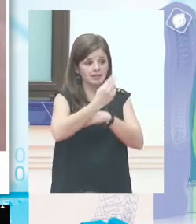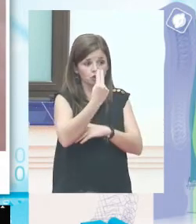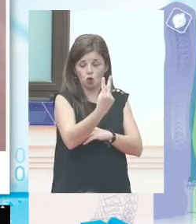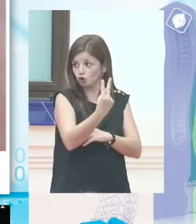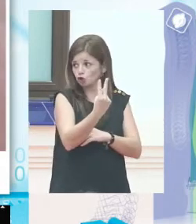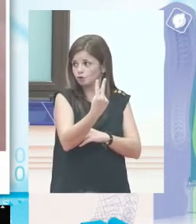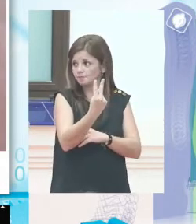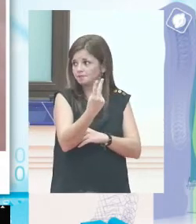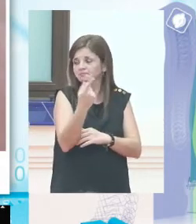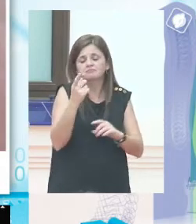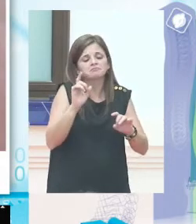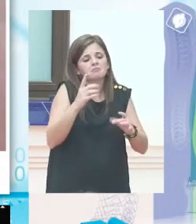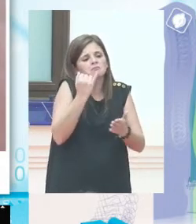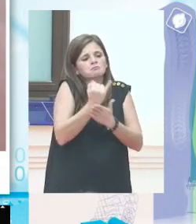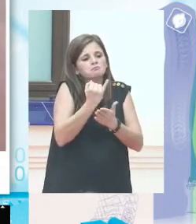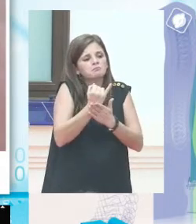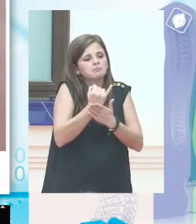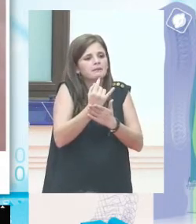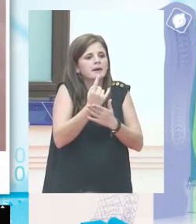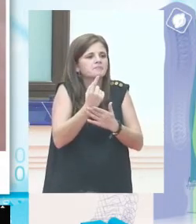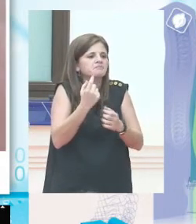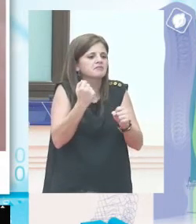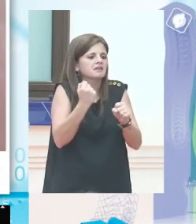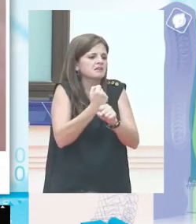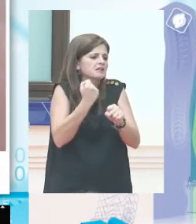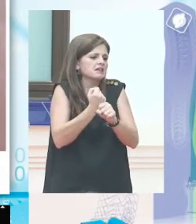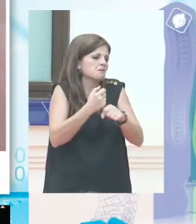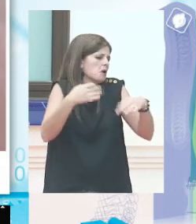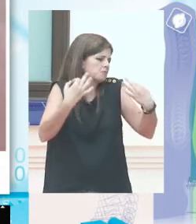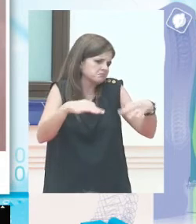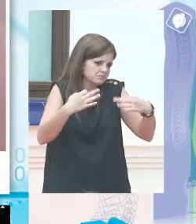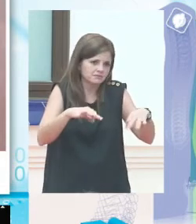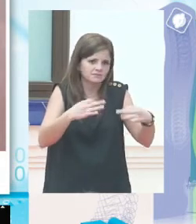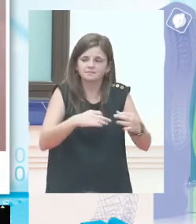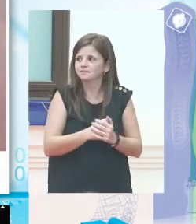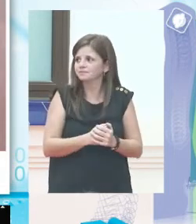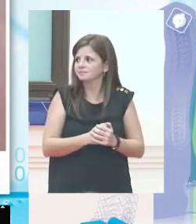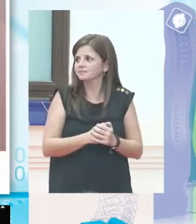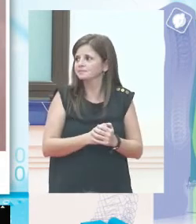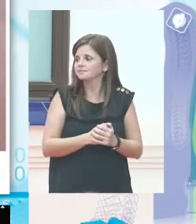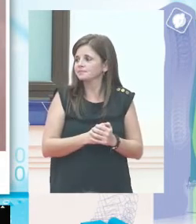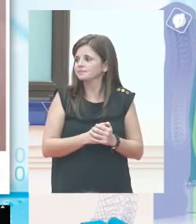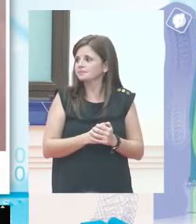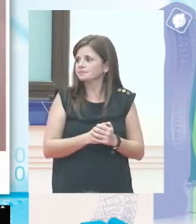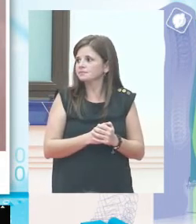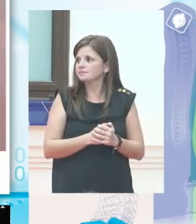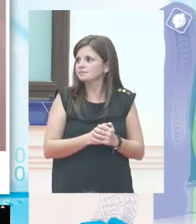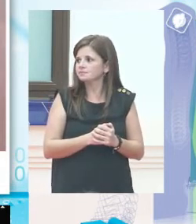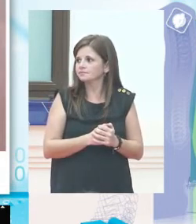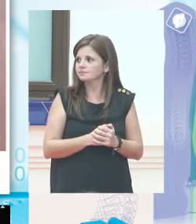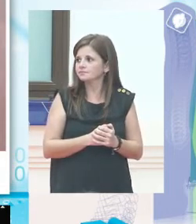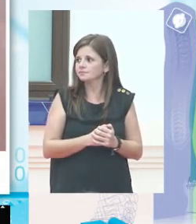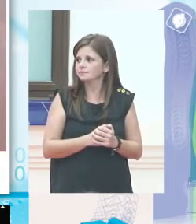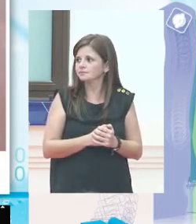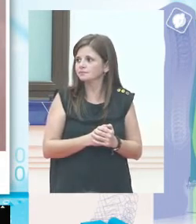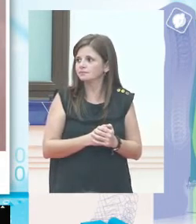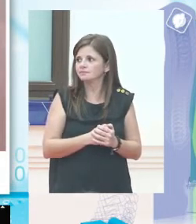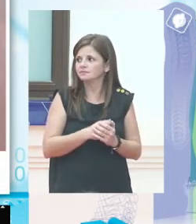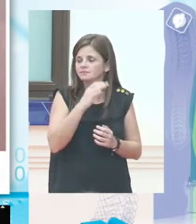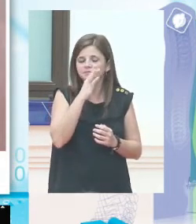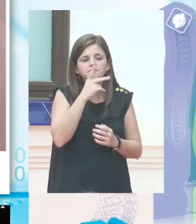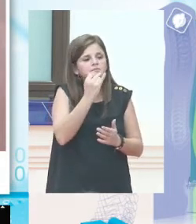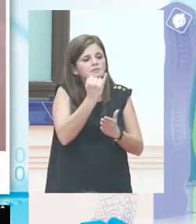a simular pequeñas tareas. Ahora está cargando la parte de simulación y vamos a